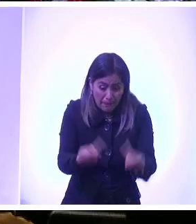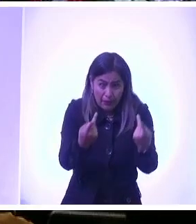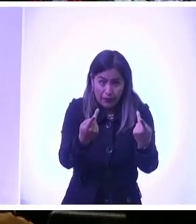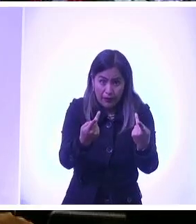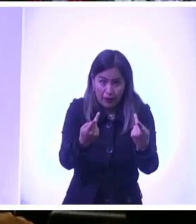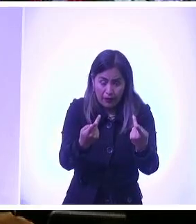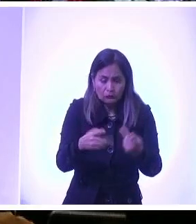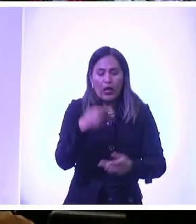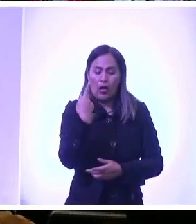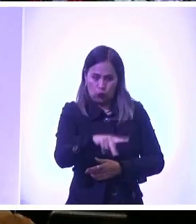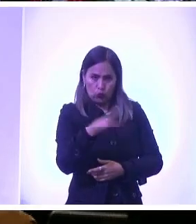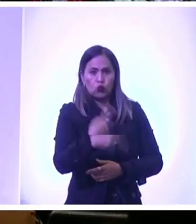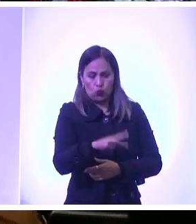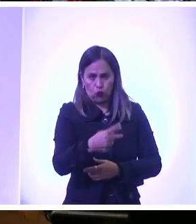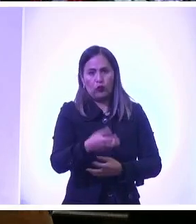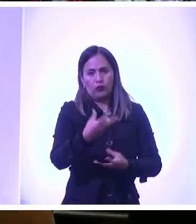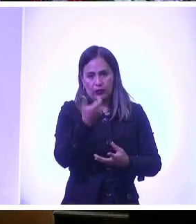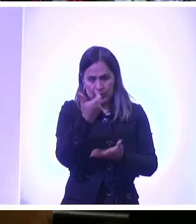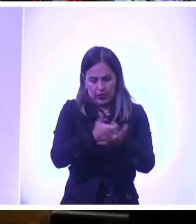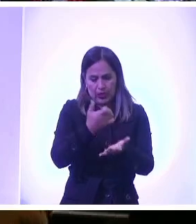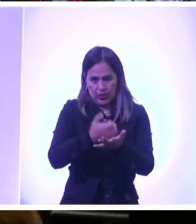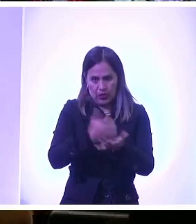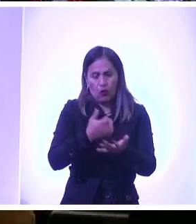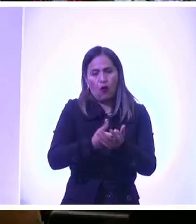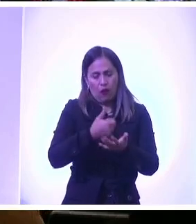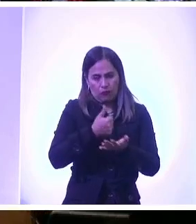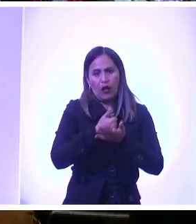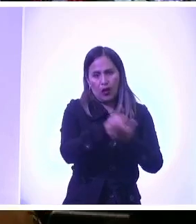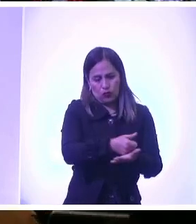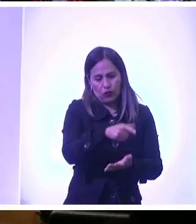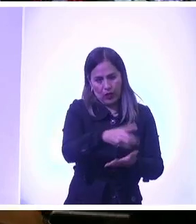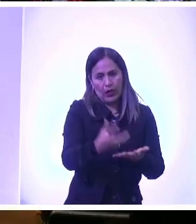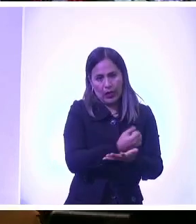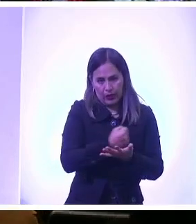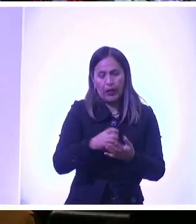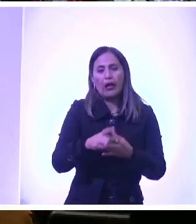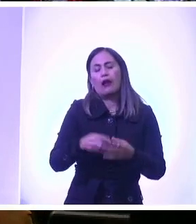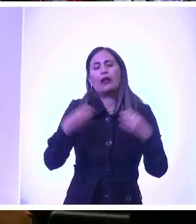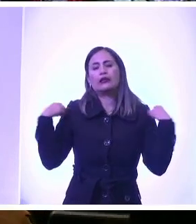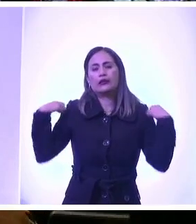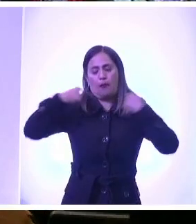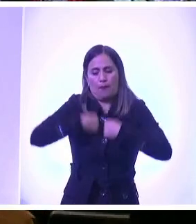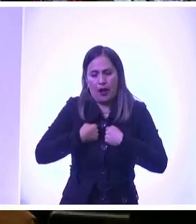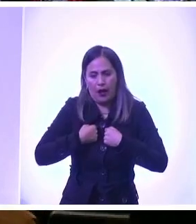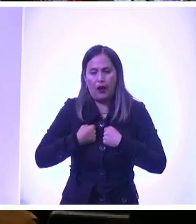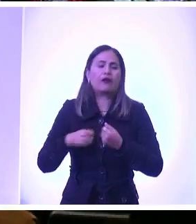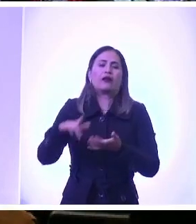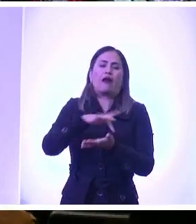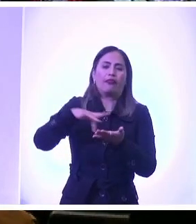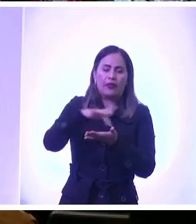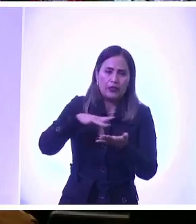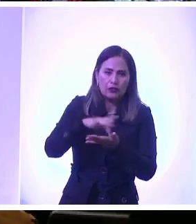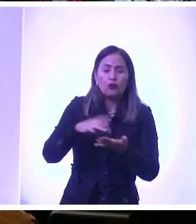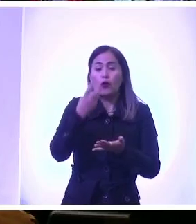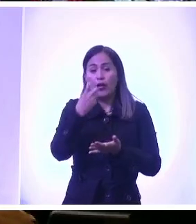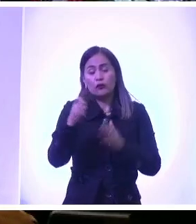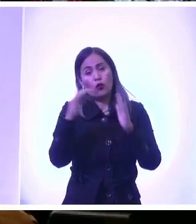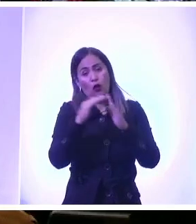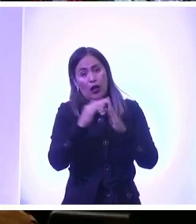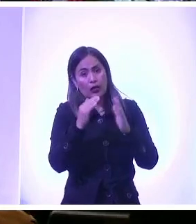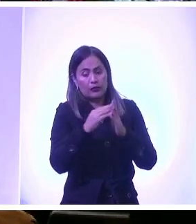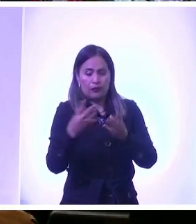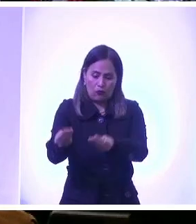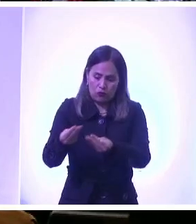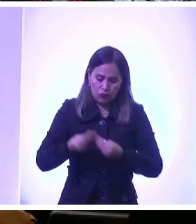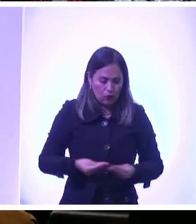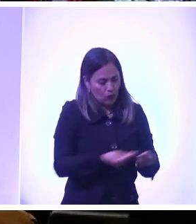economía porque las chamarras que te vendió los discos que te vendió o lo que logró vender pues le ayudó ese día a llevar dinero a su casa pero en